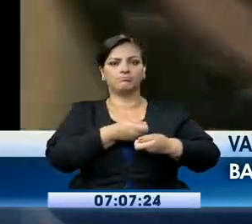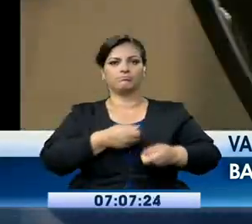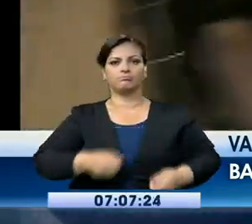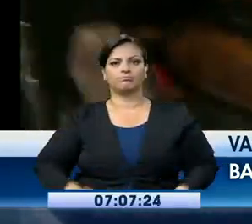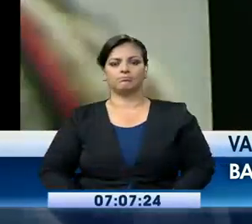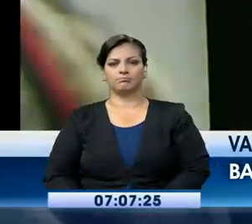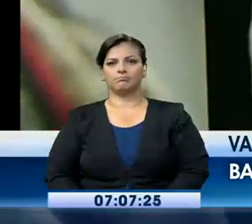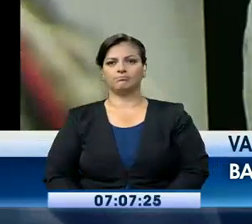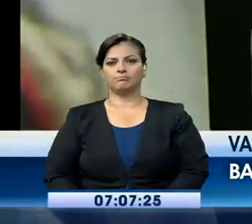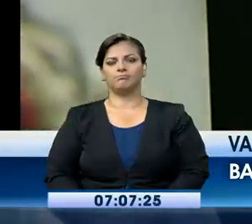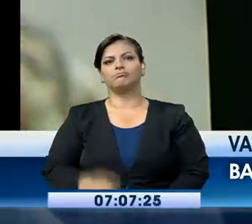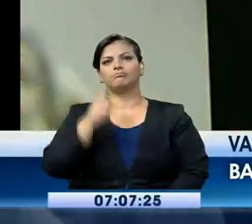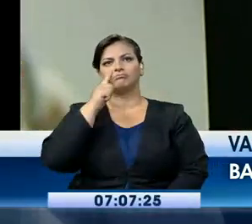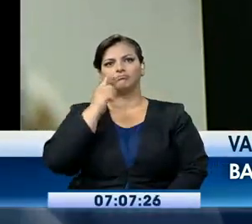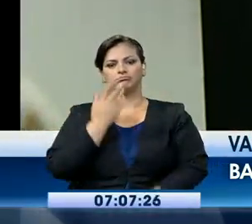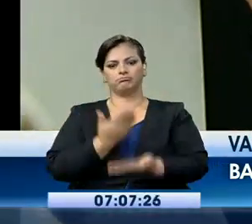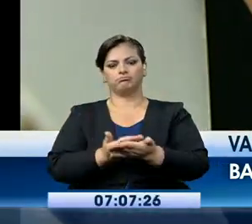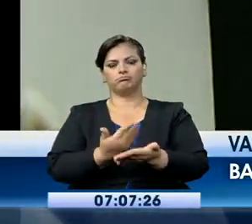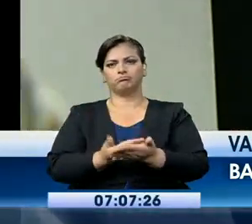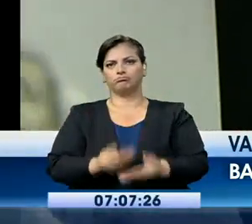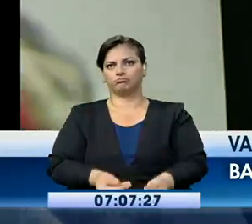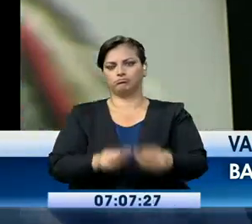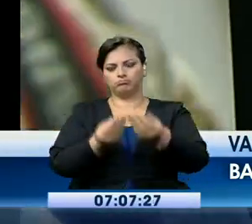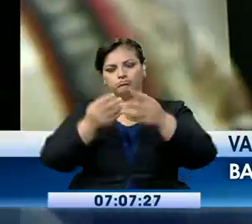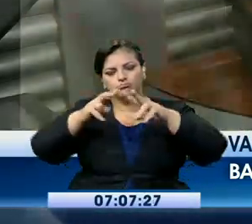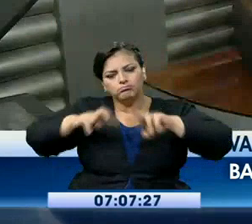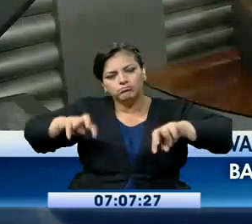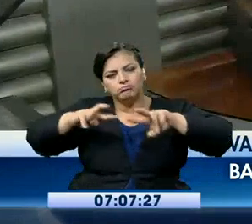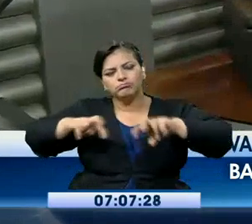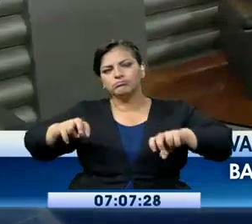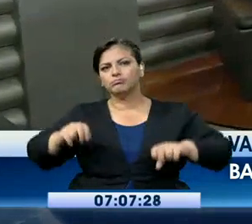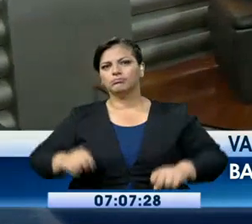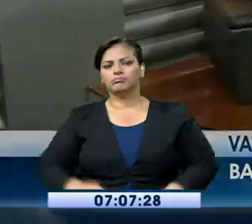investigativo. Informó Marcela Maquinó.